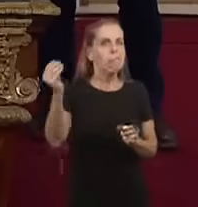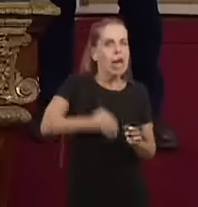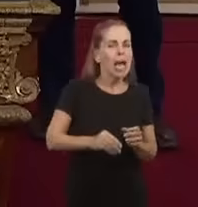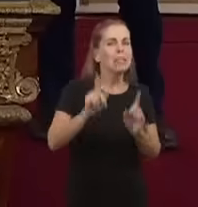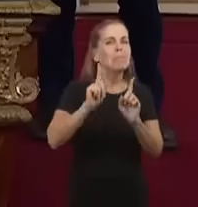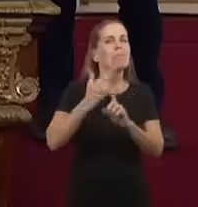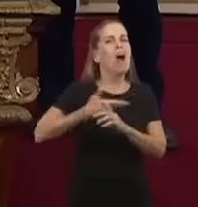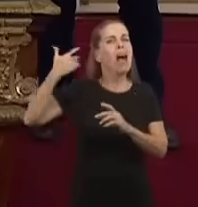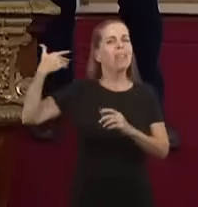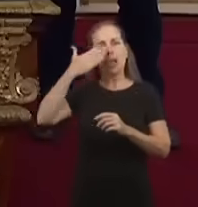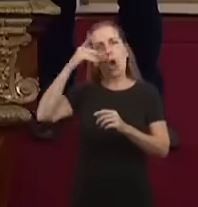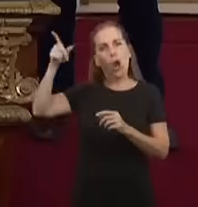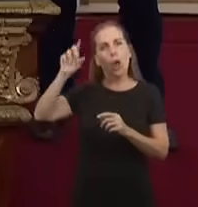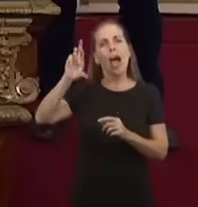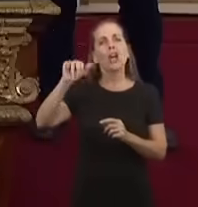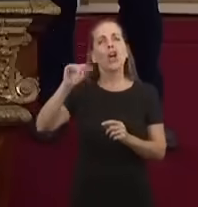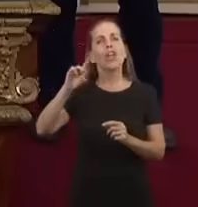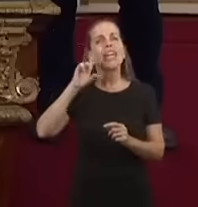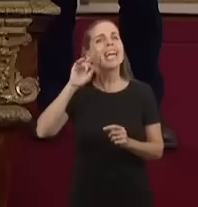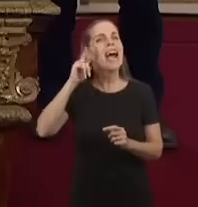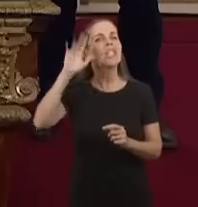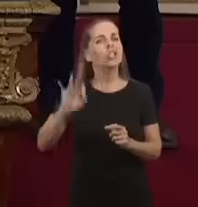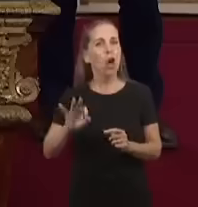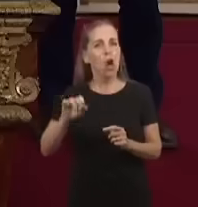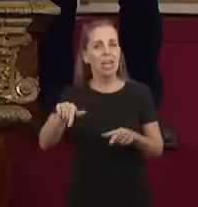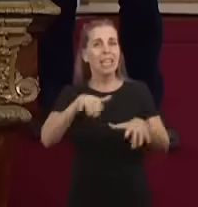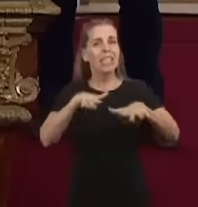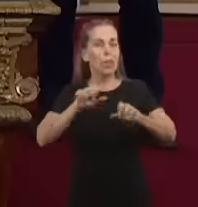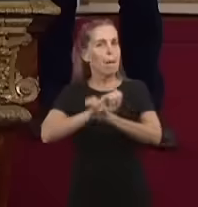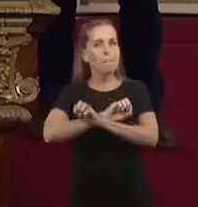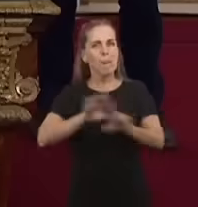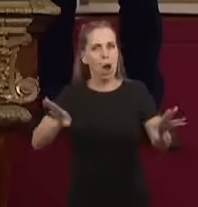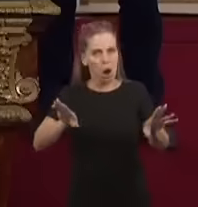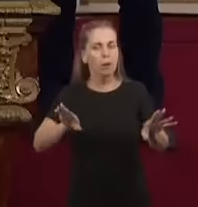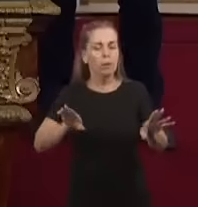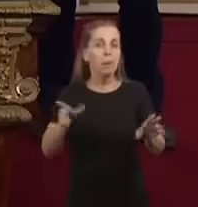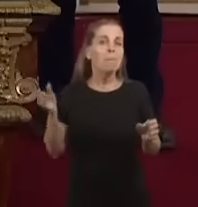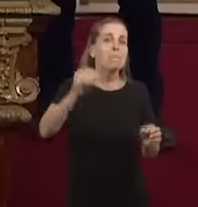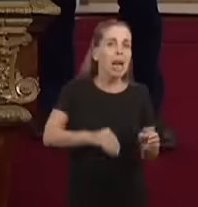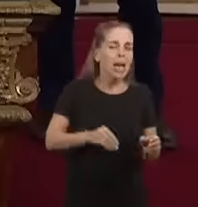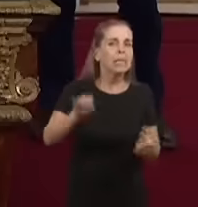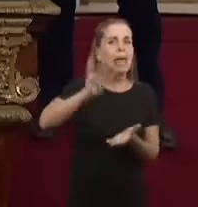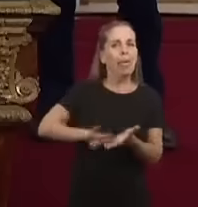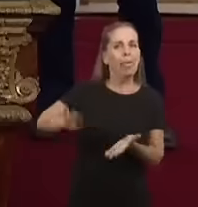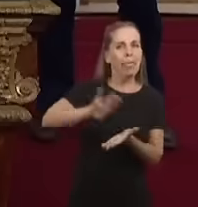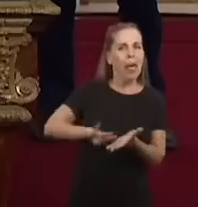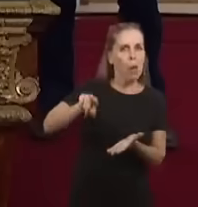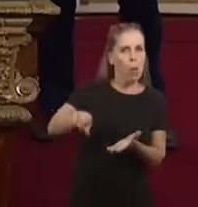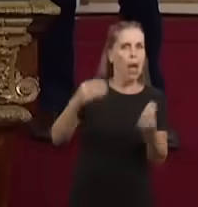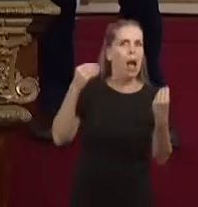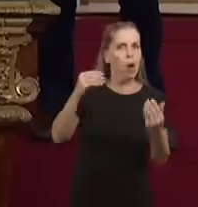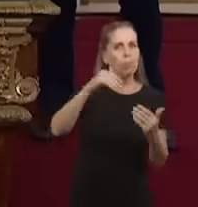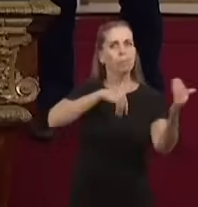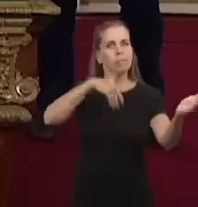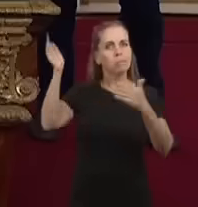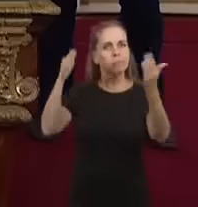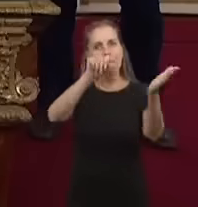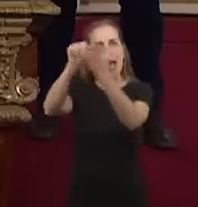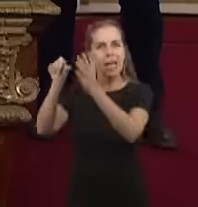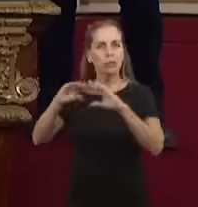una de las peores crisis de nuestra historia sumado a esto teníamos una deuda no reconocida con importadores por más de